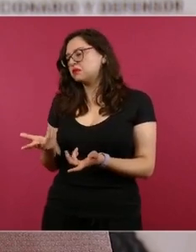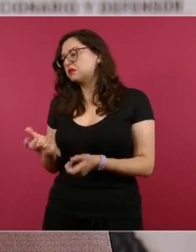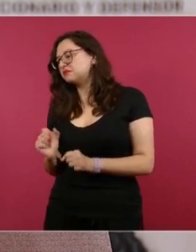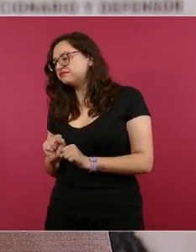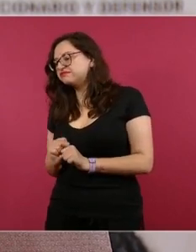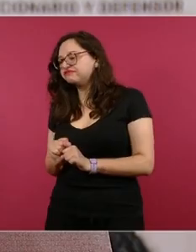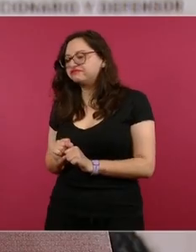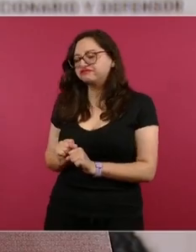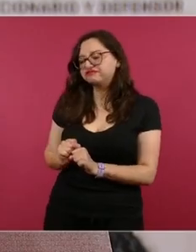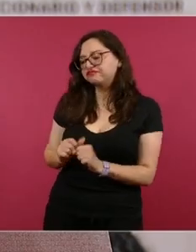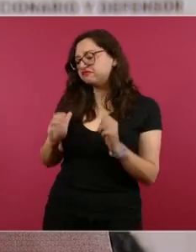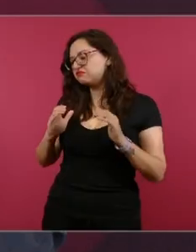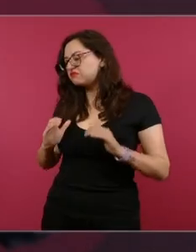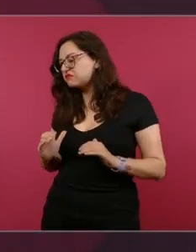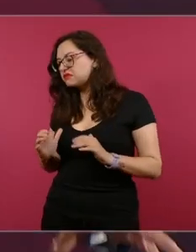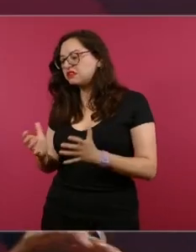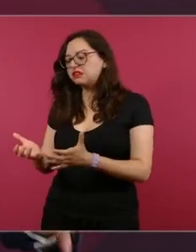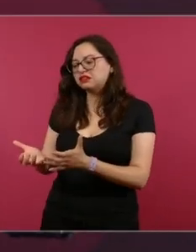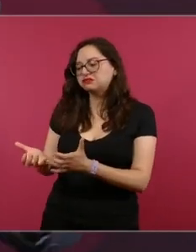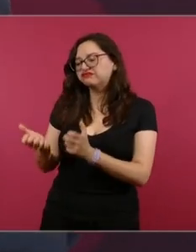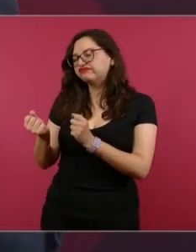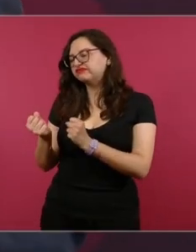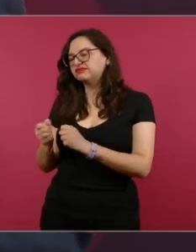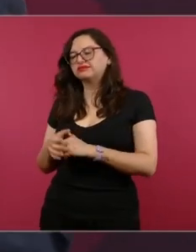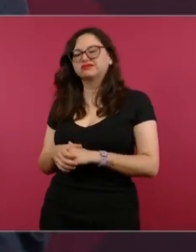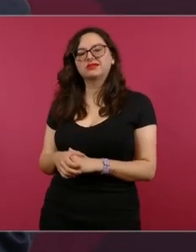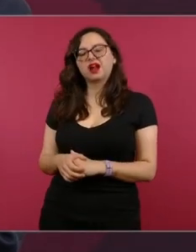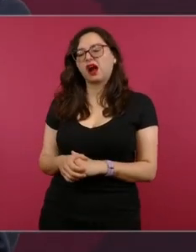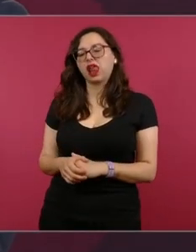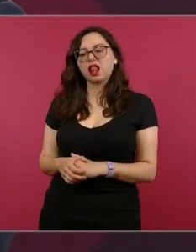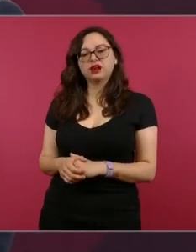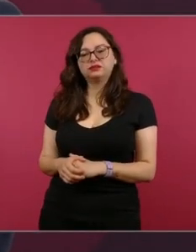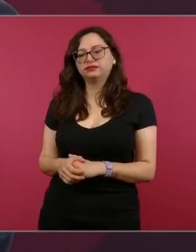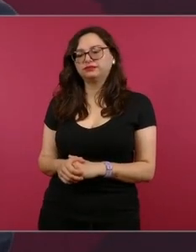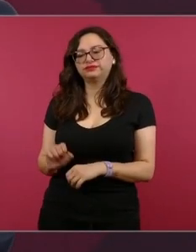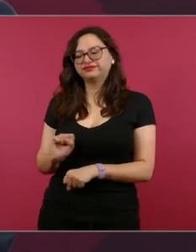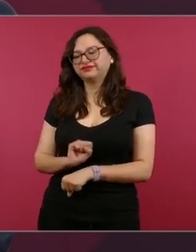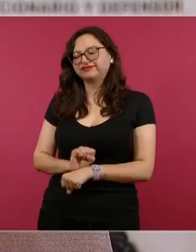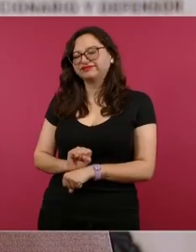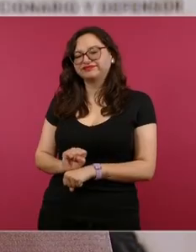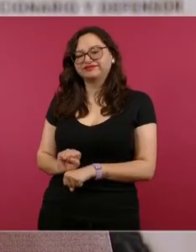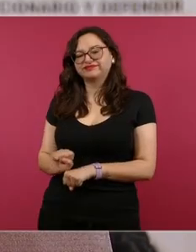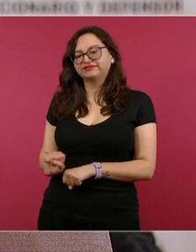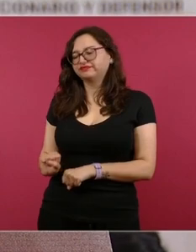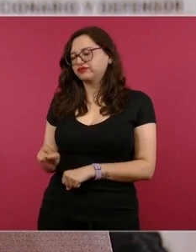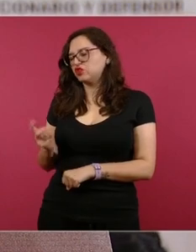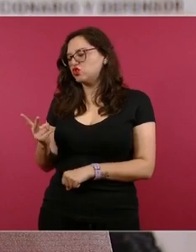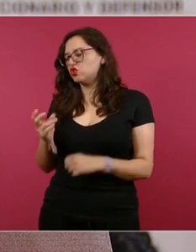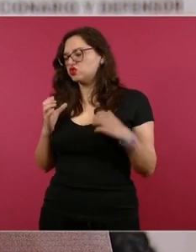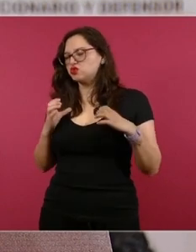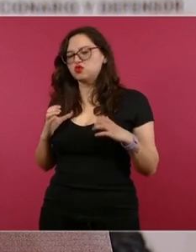gran profundidad, para intentar rescatar los restos de los mineros atrapados.